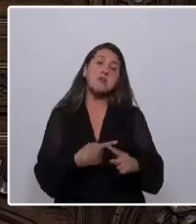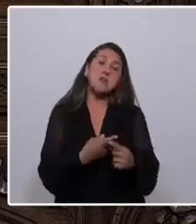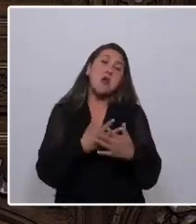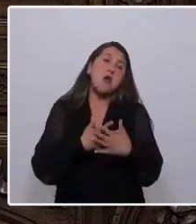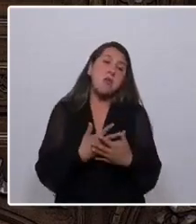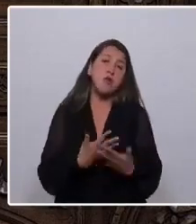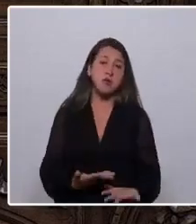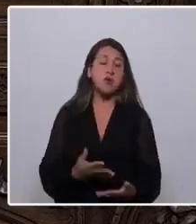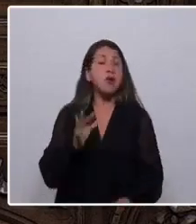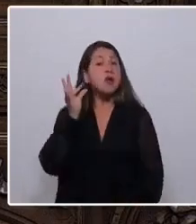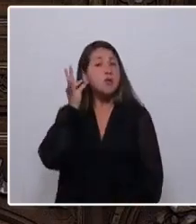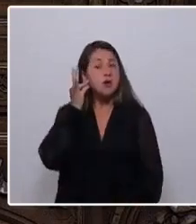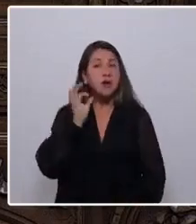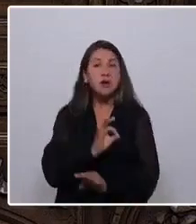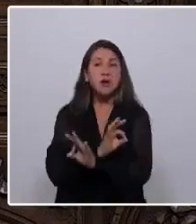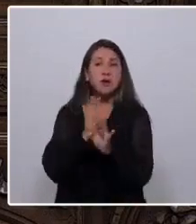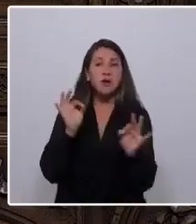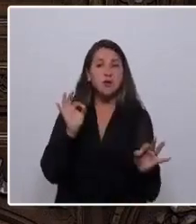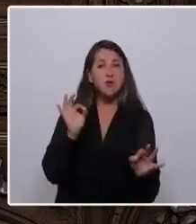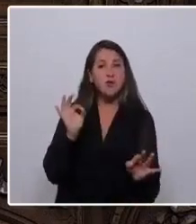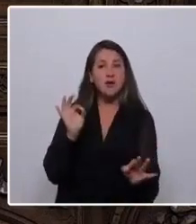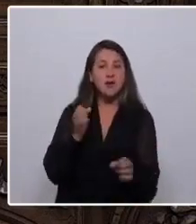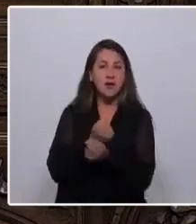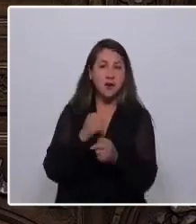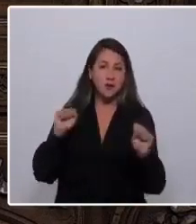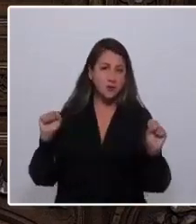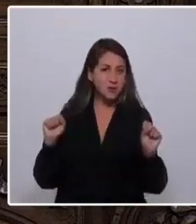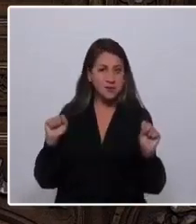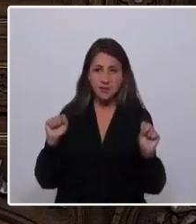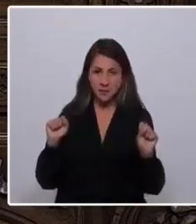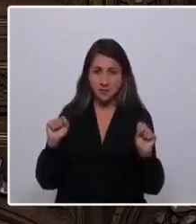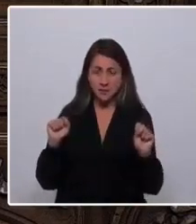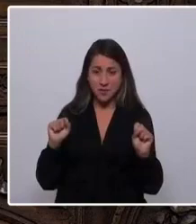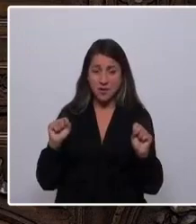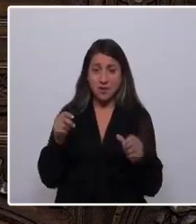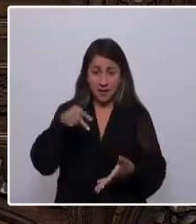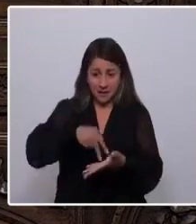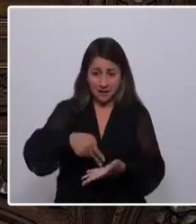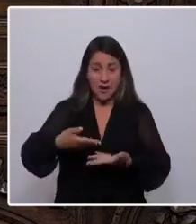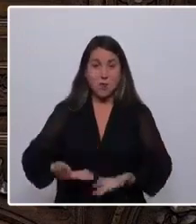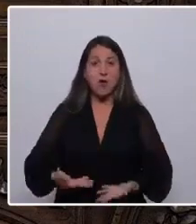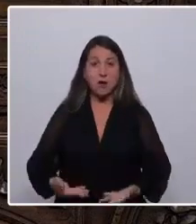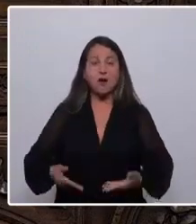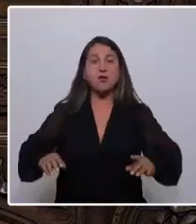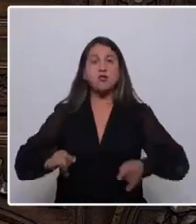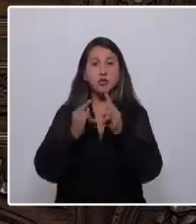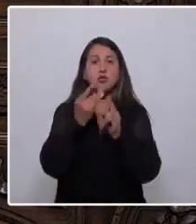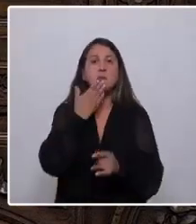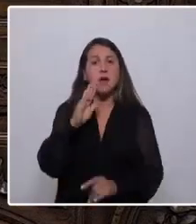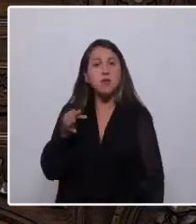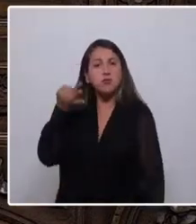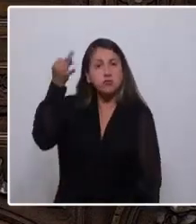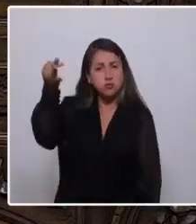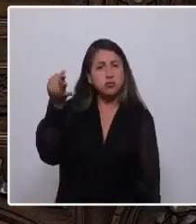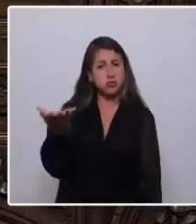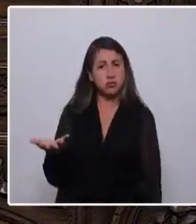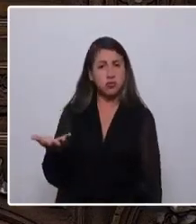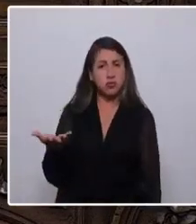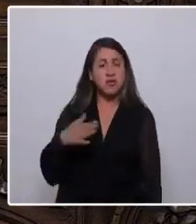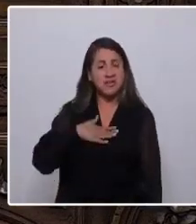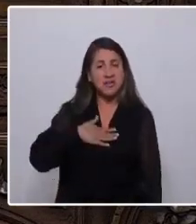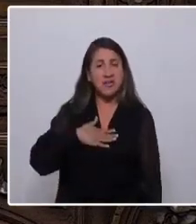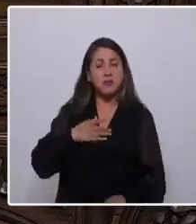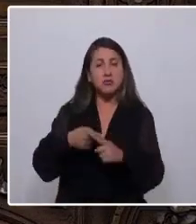cuales las mujeres nunca se jubilan. Estamos acá construyendo un mejor futuro, porque queremos